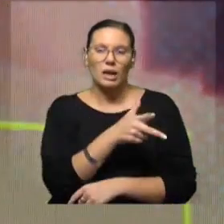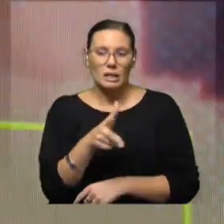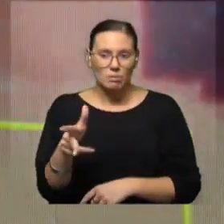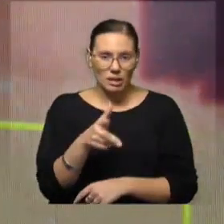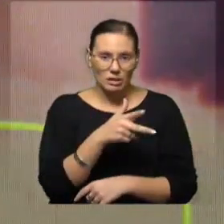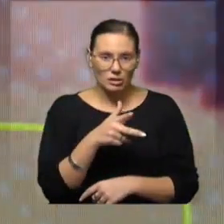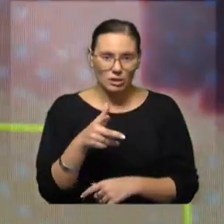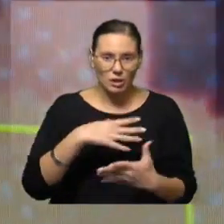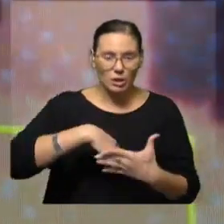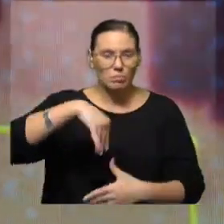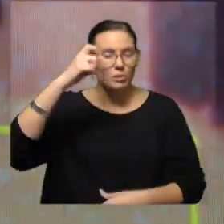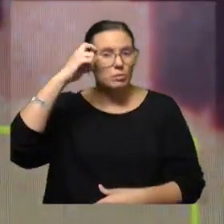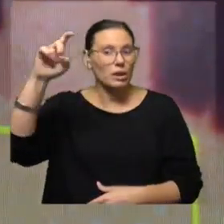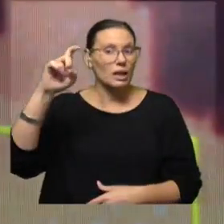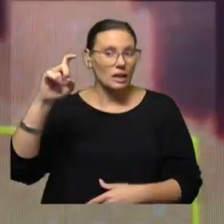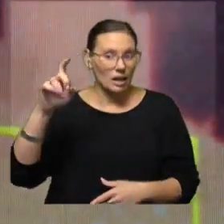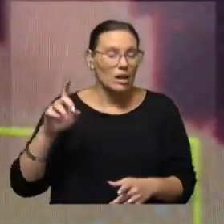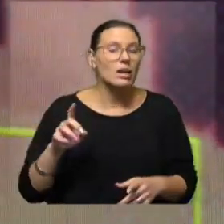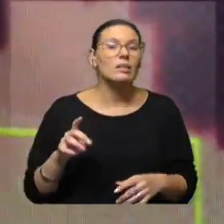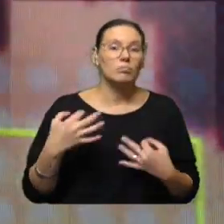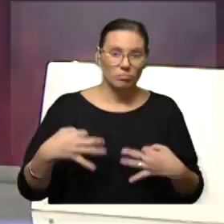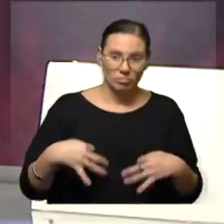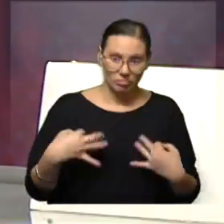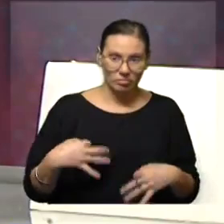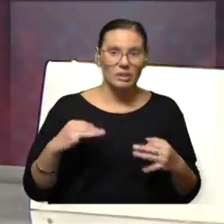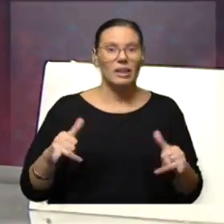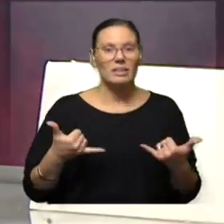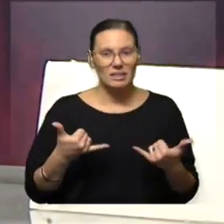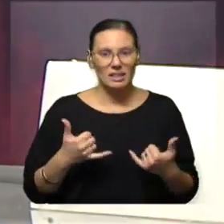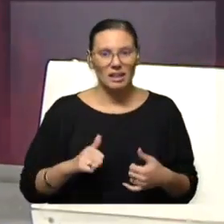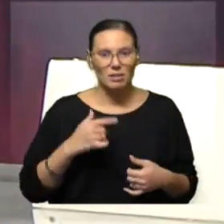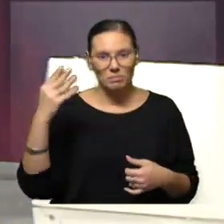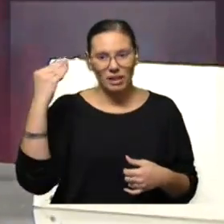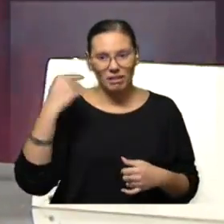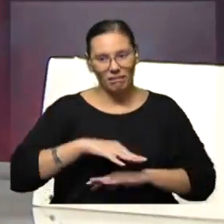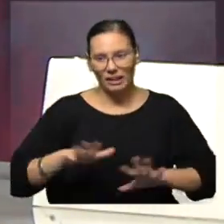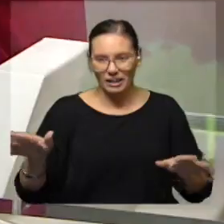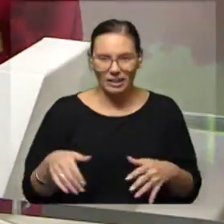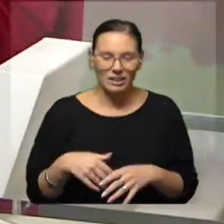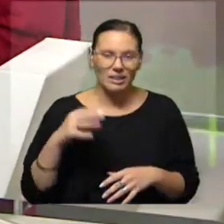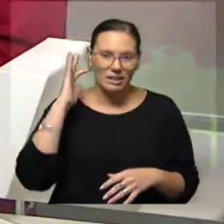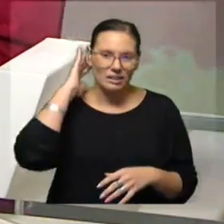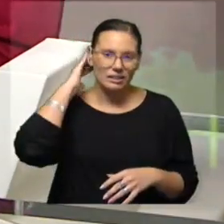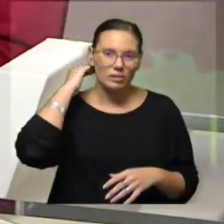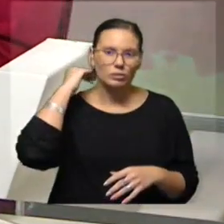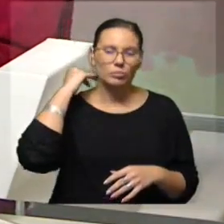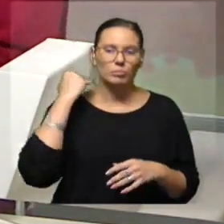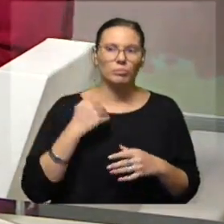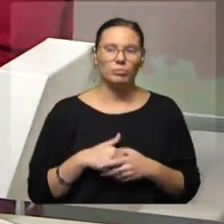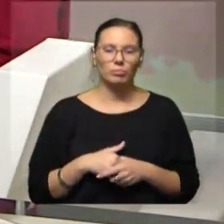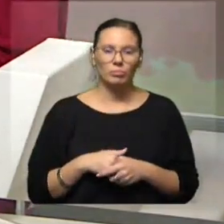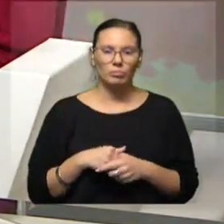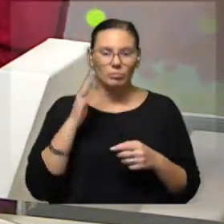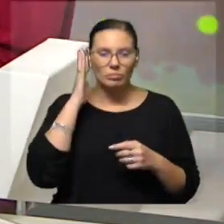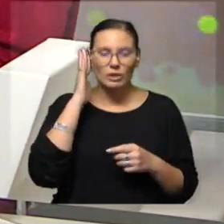el espíritu de crear. Totalmente. Y ahí ya... Dicen cualquier cosa, ¿qué? Callan, veo, don Cajan, en fin. Pero,